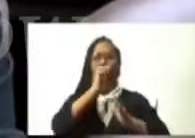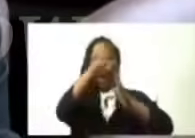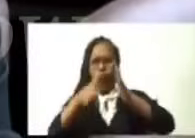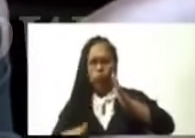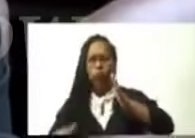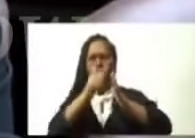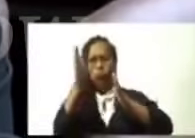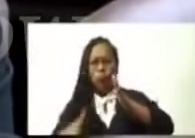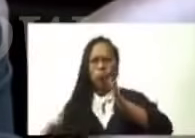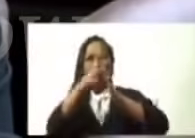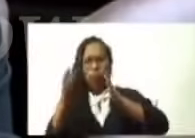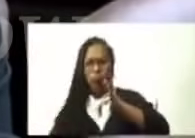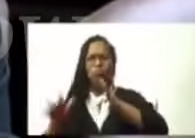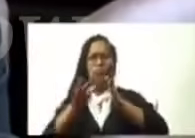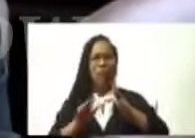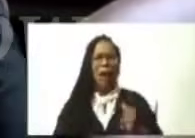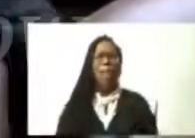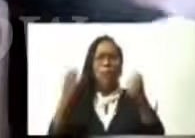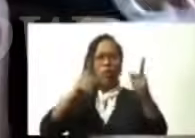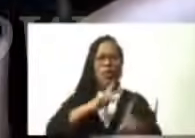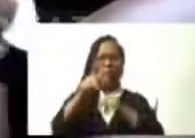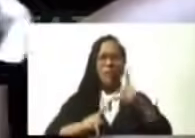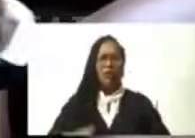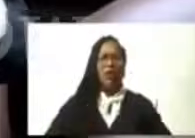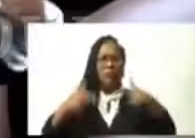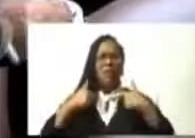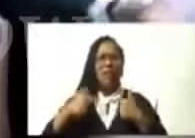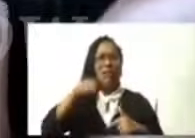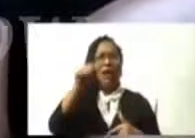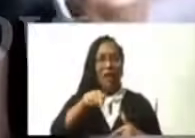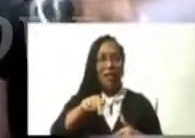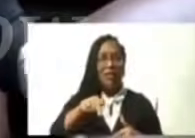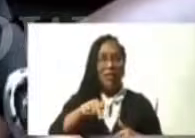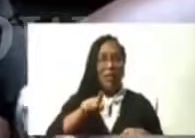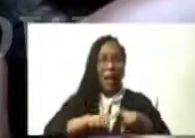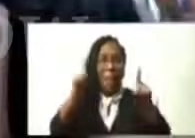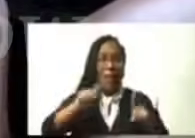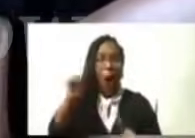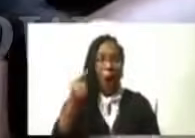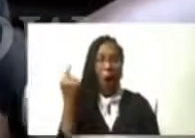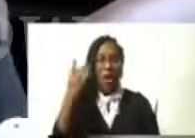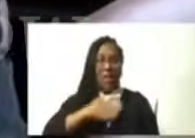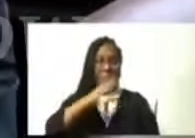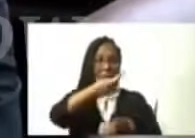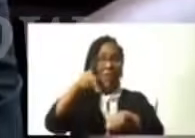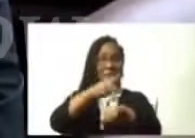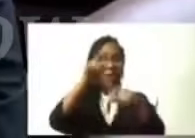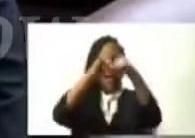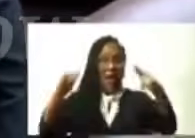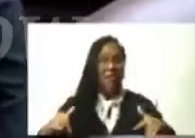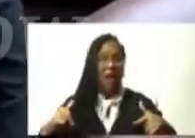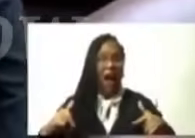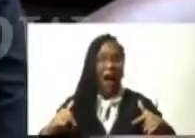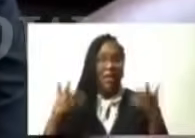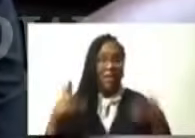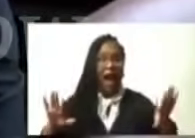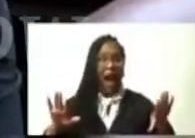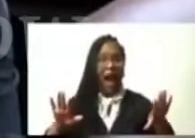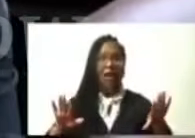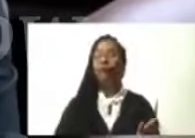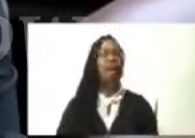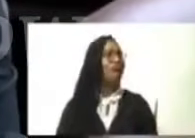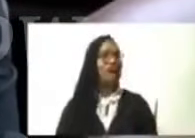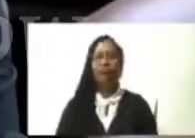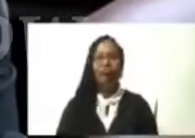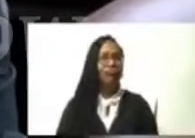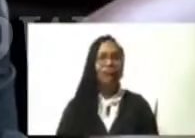de gente viviendo en la ribera. Pero eso no ocurrió en mi pueblo Higüey, en mi provincia de Altagracia, eso ocurrió en el país.